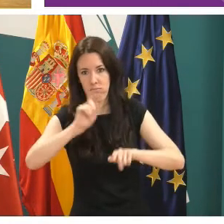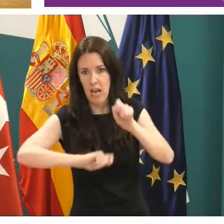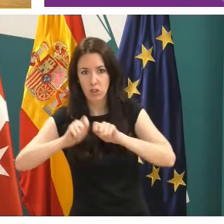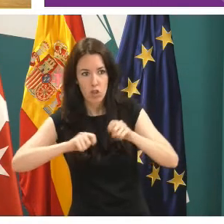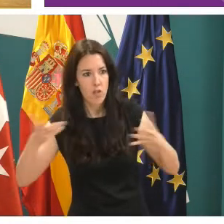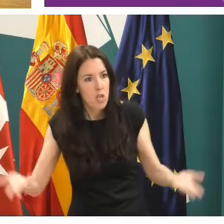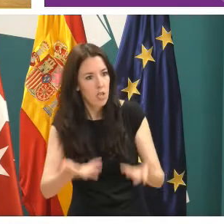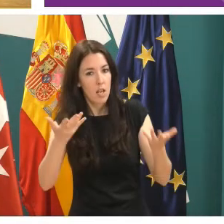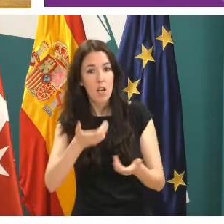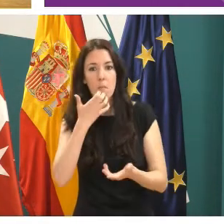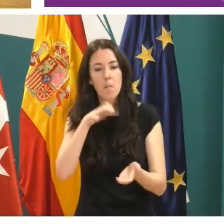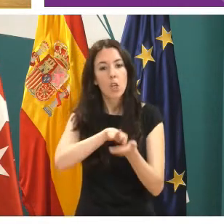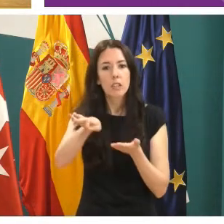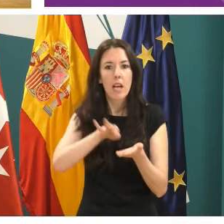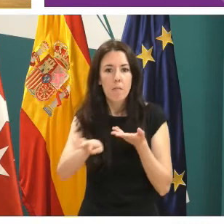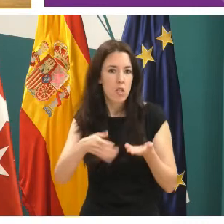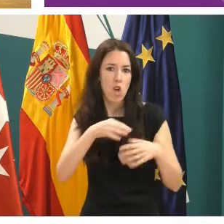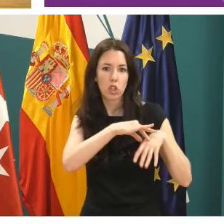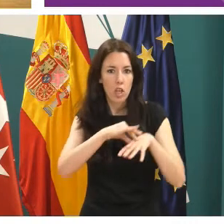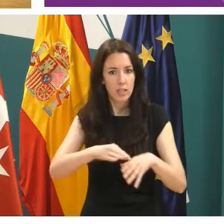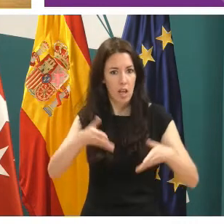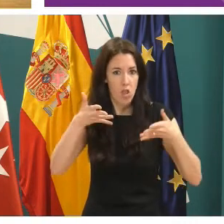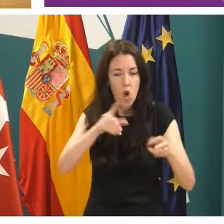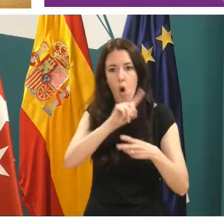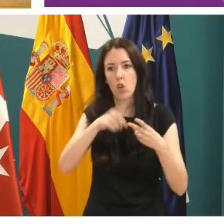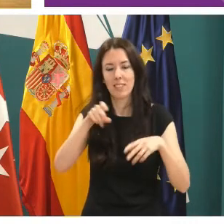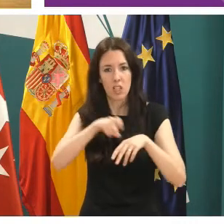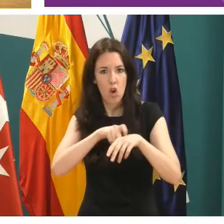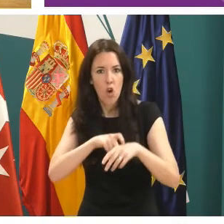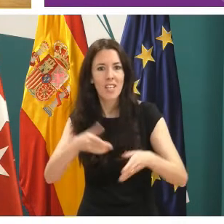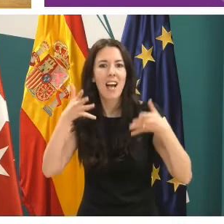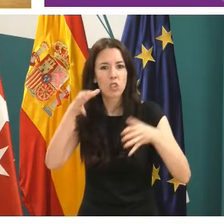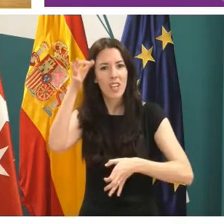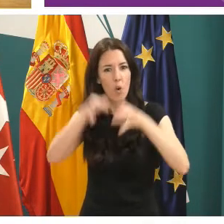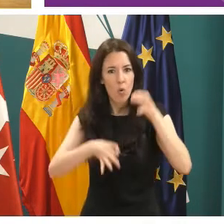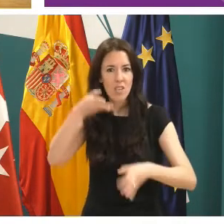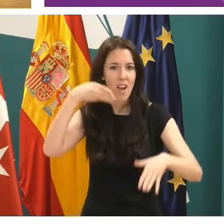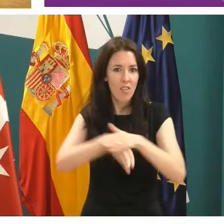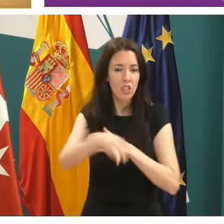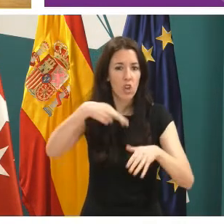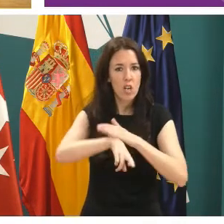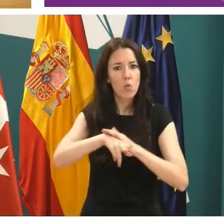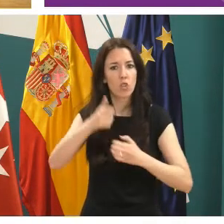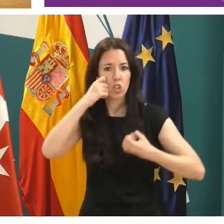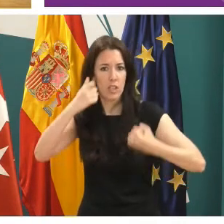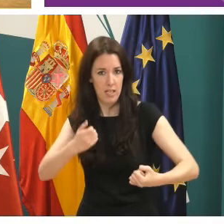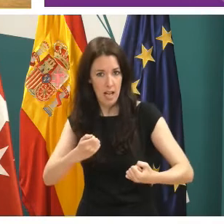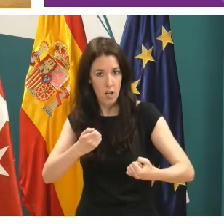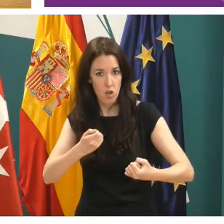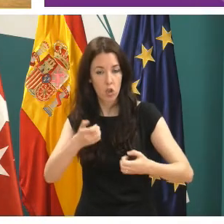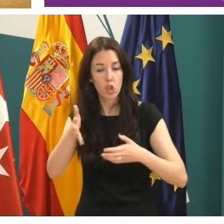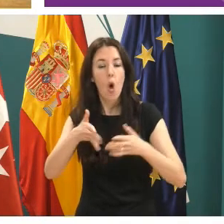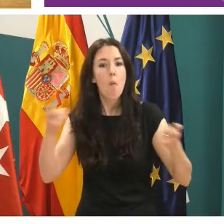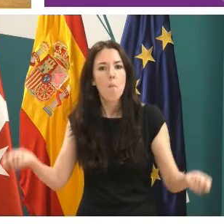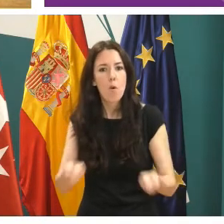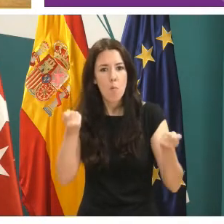Desde servicios de información y orientación, servicios de psicología, de asesoría jurídica, de acceso a recursos sanitarios, de promoción